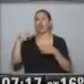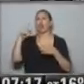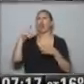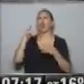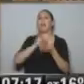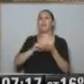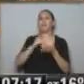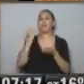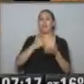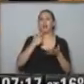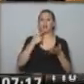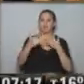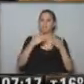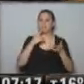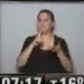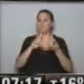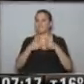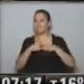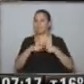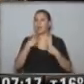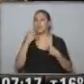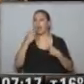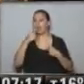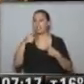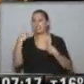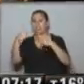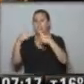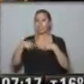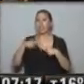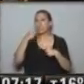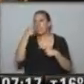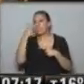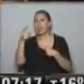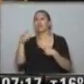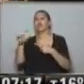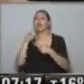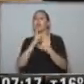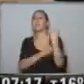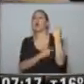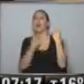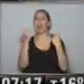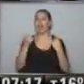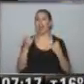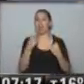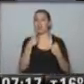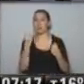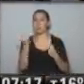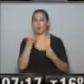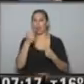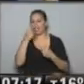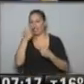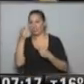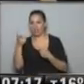intereses. Sabemos que va a haber cruzado por intereses que tienen que ver con el poder en juego. Pero